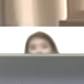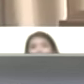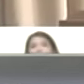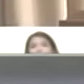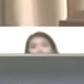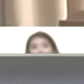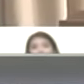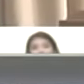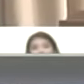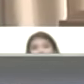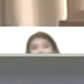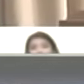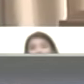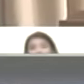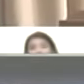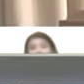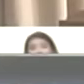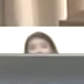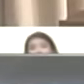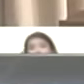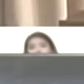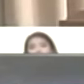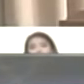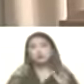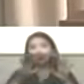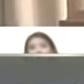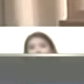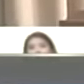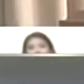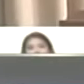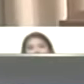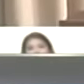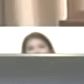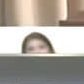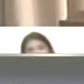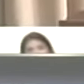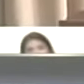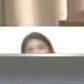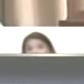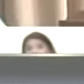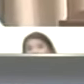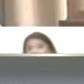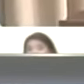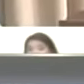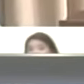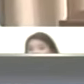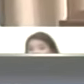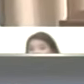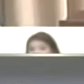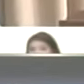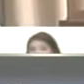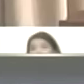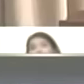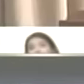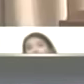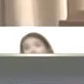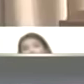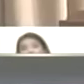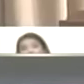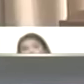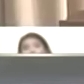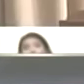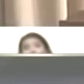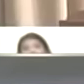Carabobo, salió aproximadamente en $1.800.000. Ese solamente ese evento. Entonces, estamos hablando aquí de 42 eventos